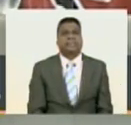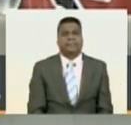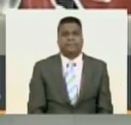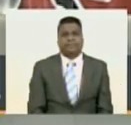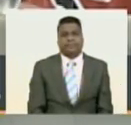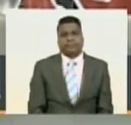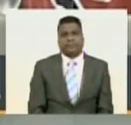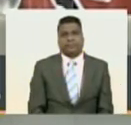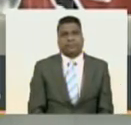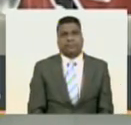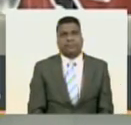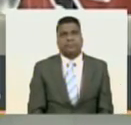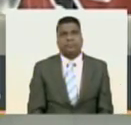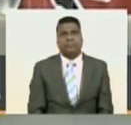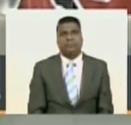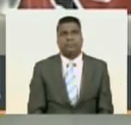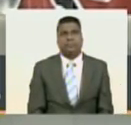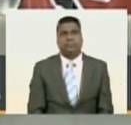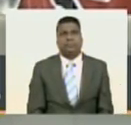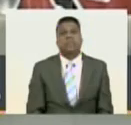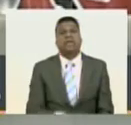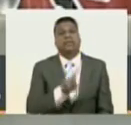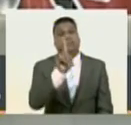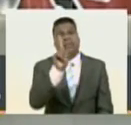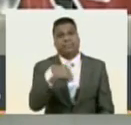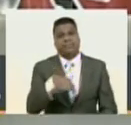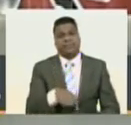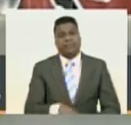candidata. Por supuesto,